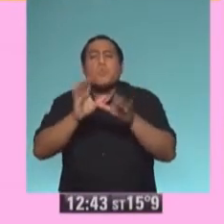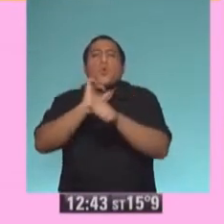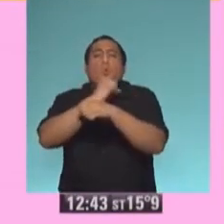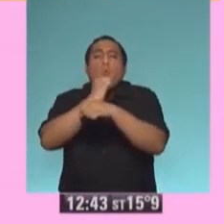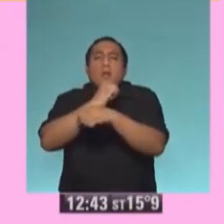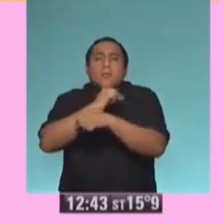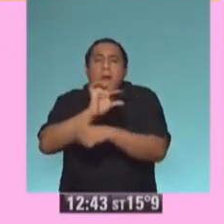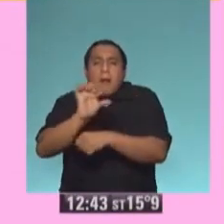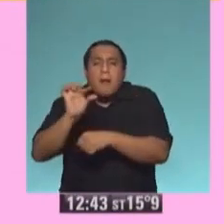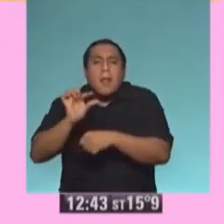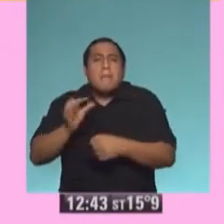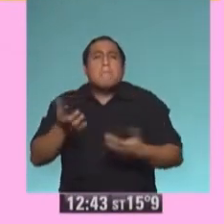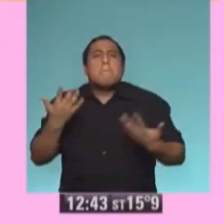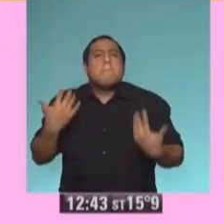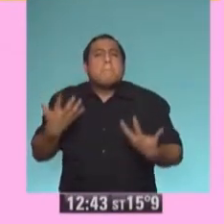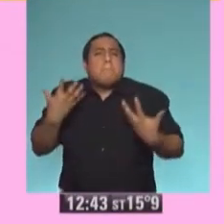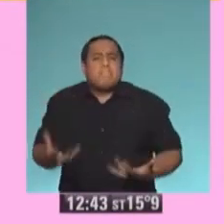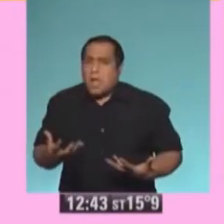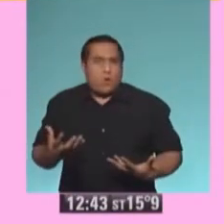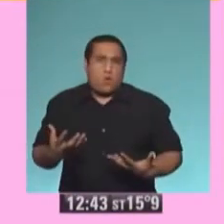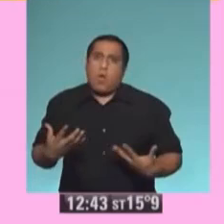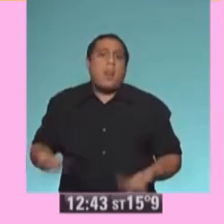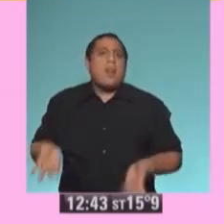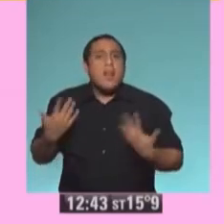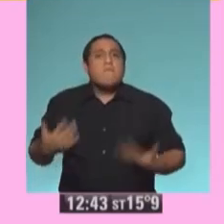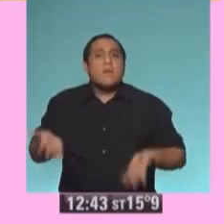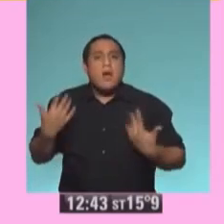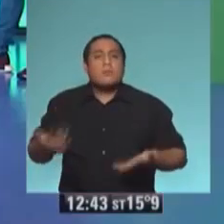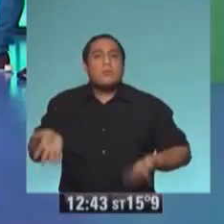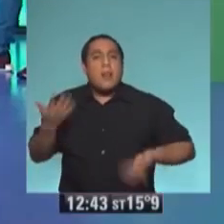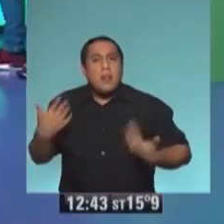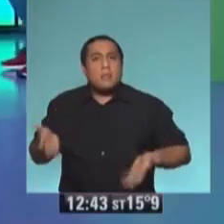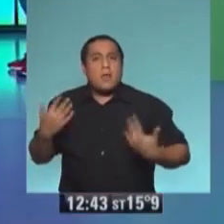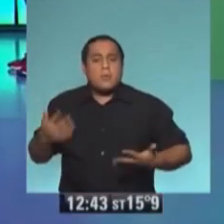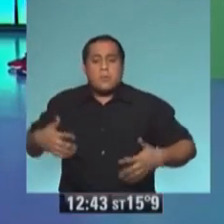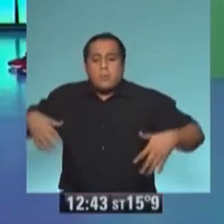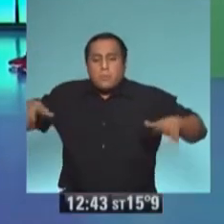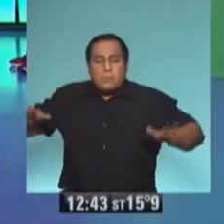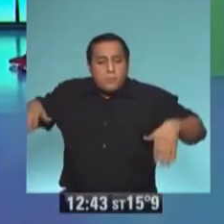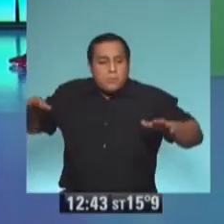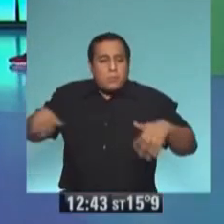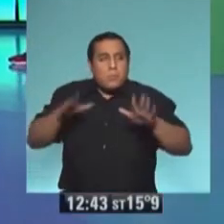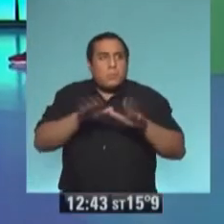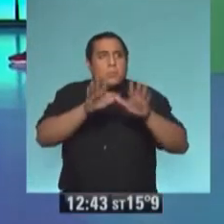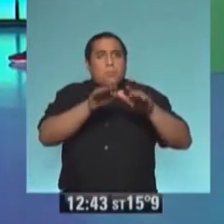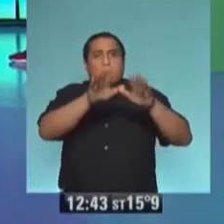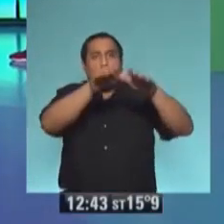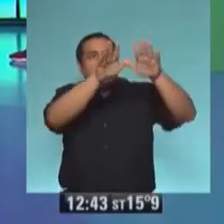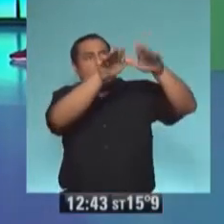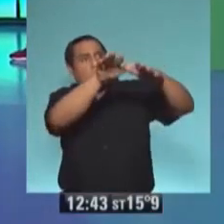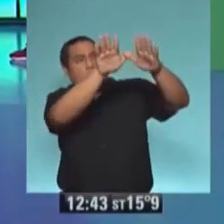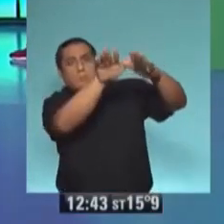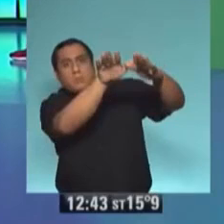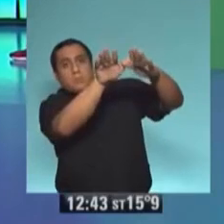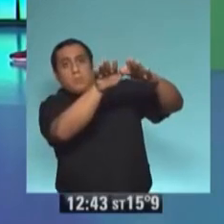huesos, que el peso es muy liviano, ¿sí? Entonces, eso favorece muchísimo